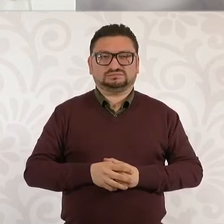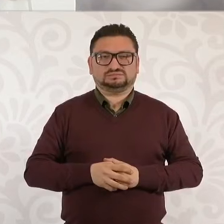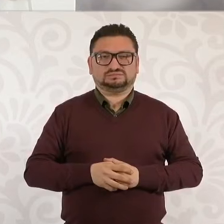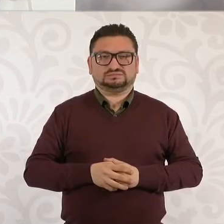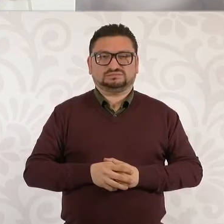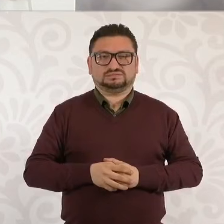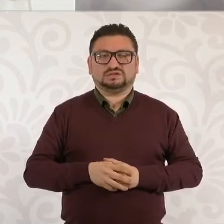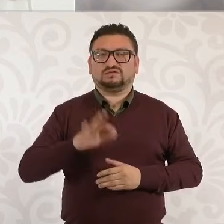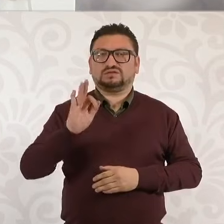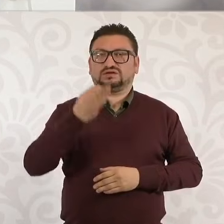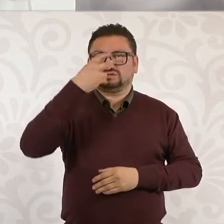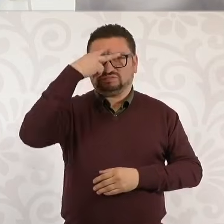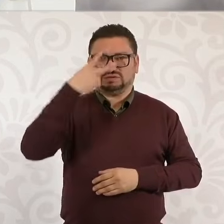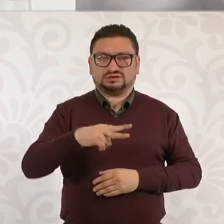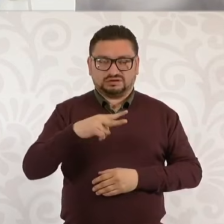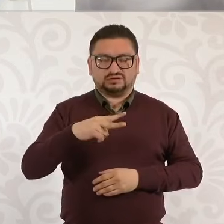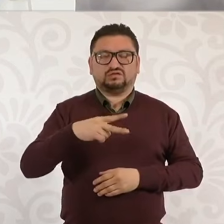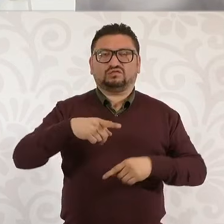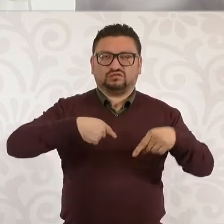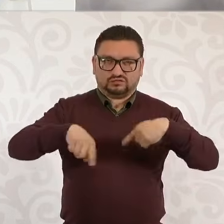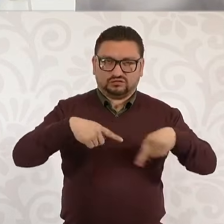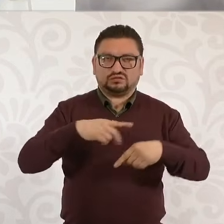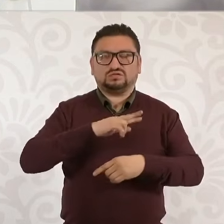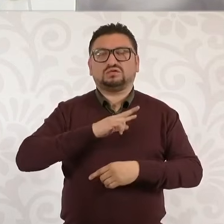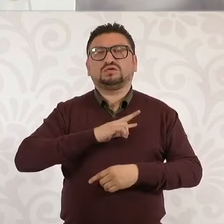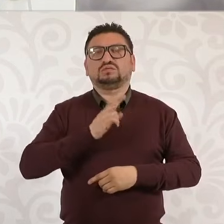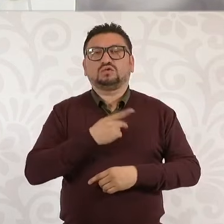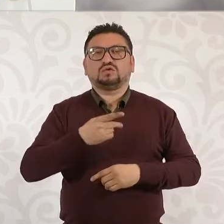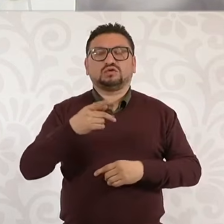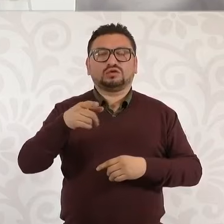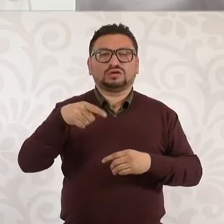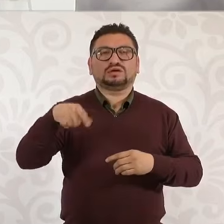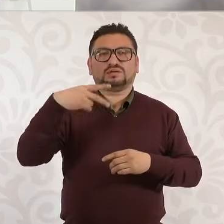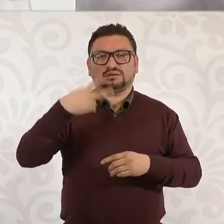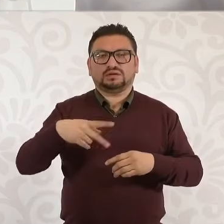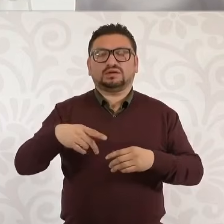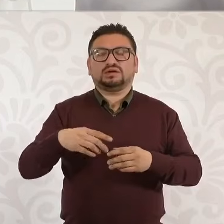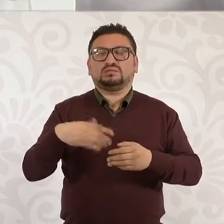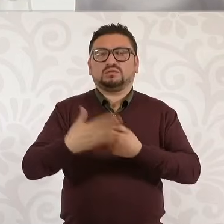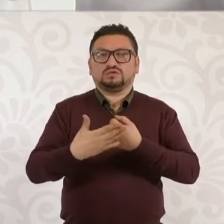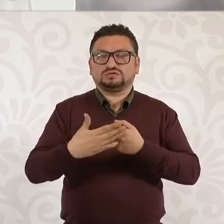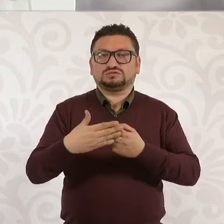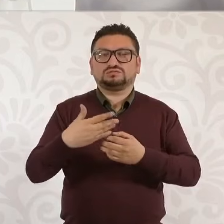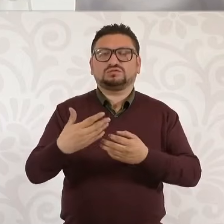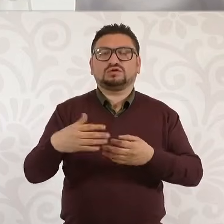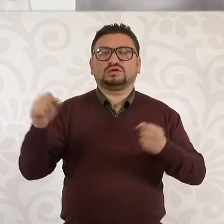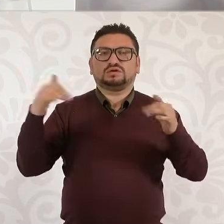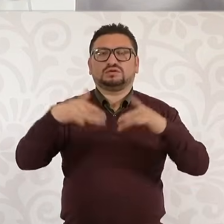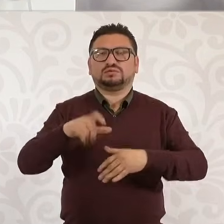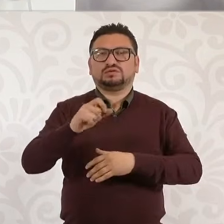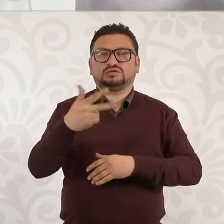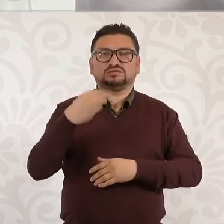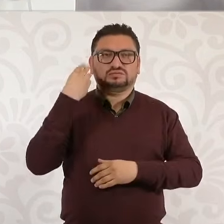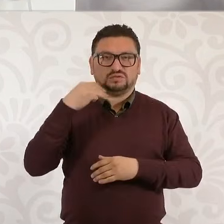La Federación Mexicana de Fútbol y la Portuguesa aclaran que es deseo mutuo que el partido de preparación para el Mundial donde se celebra en México el 28